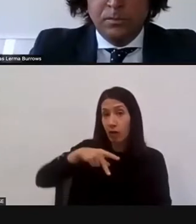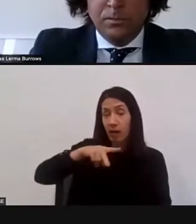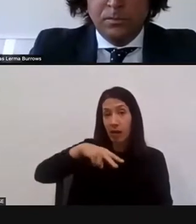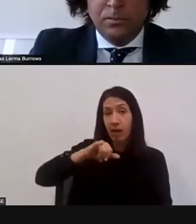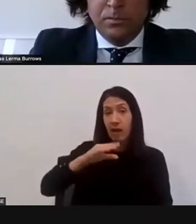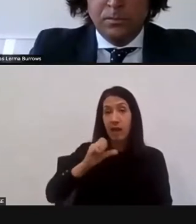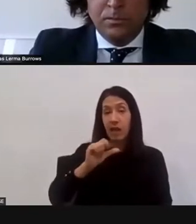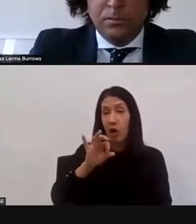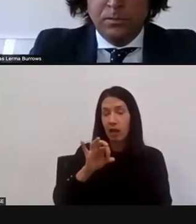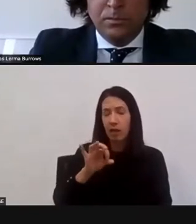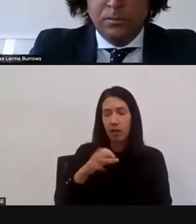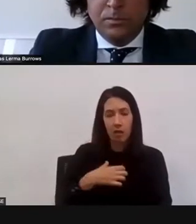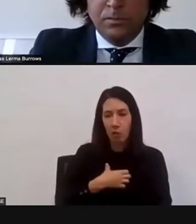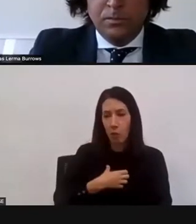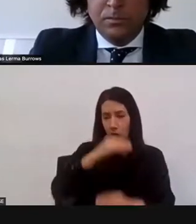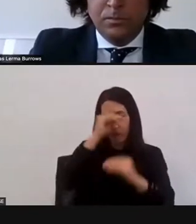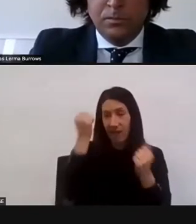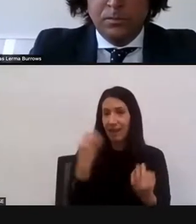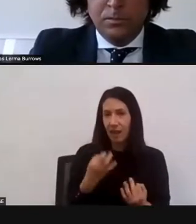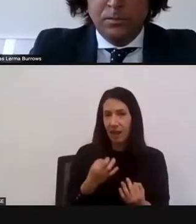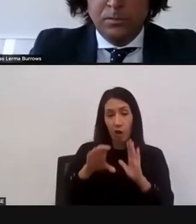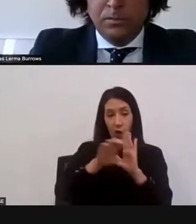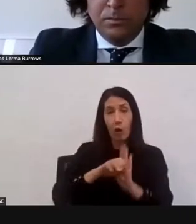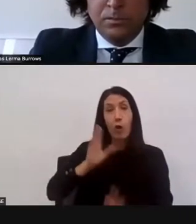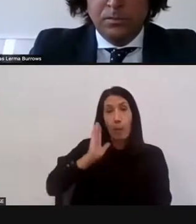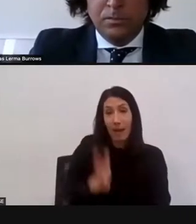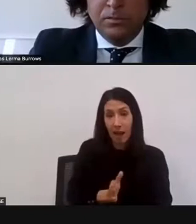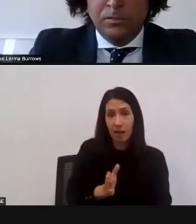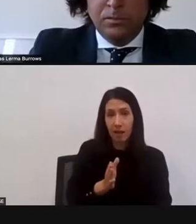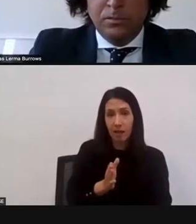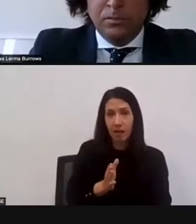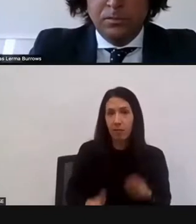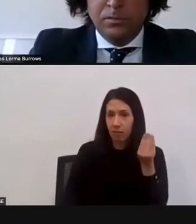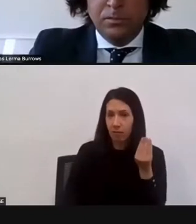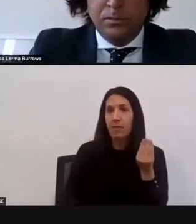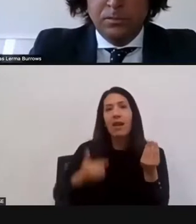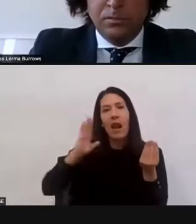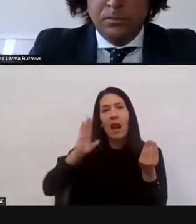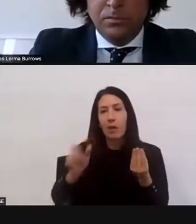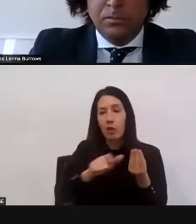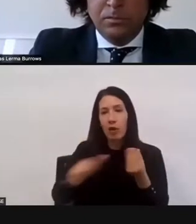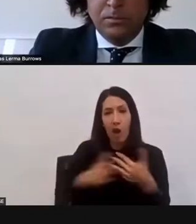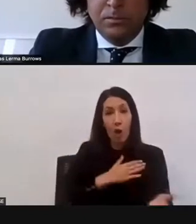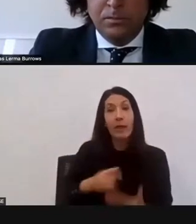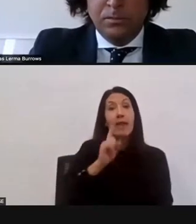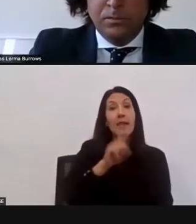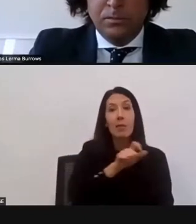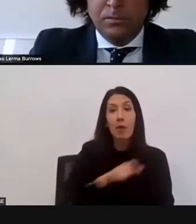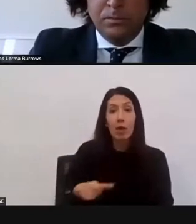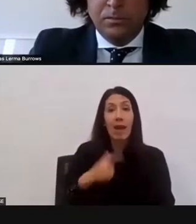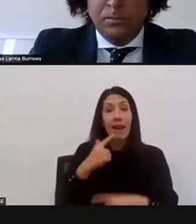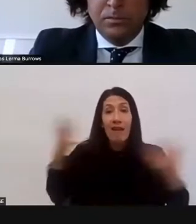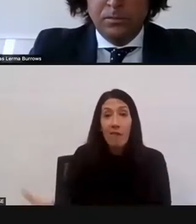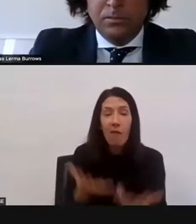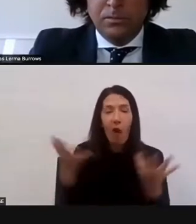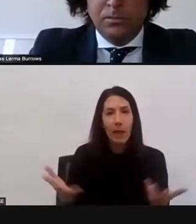o sea, no podemos perder de vista que el Código Penal en este caso está castigando a los que lo cometen, pero también a los que lo están fomentando, que es